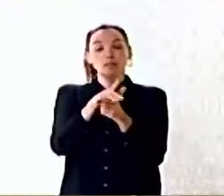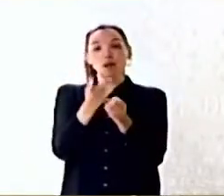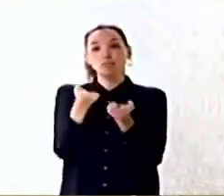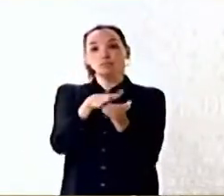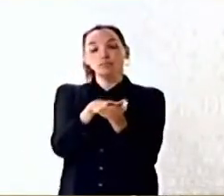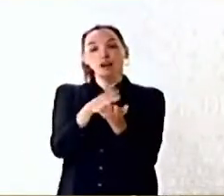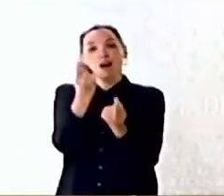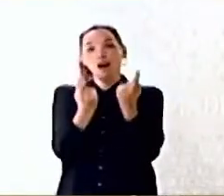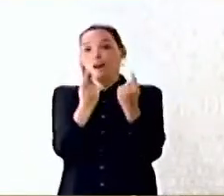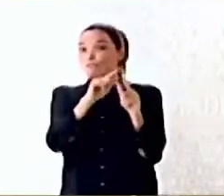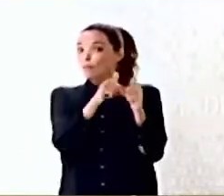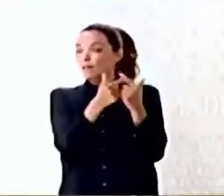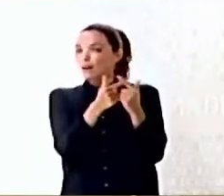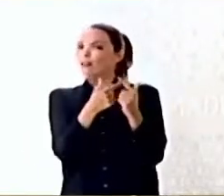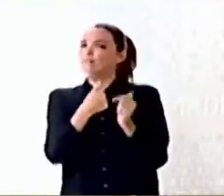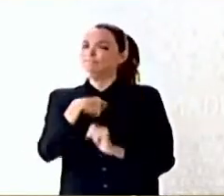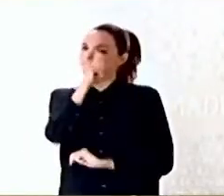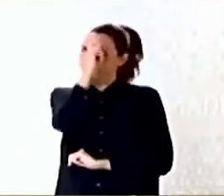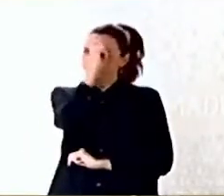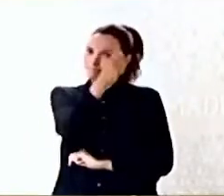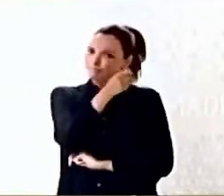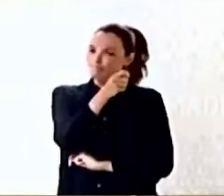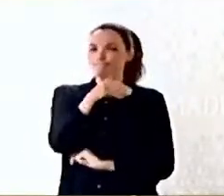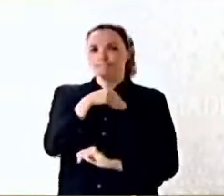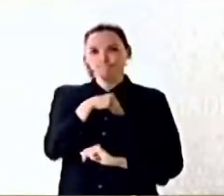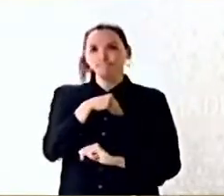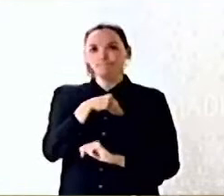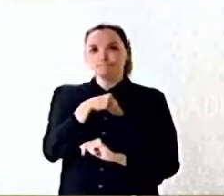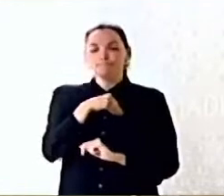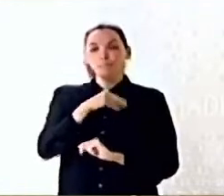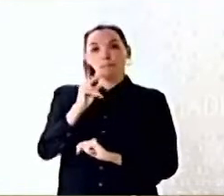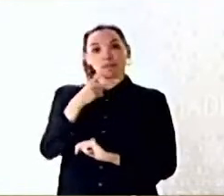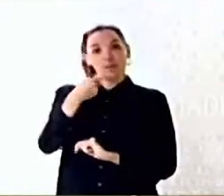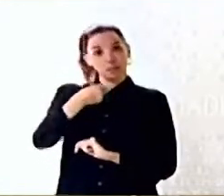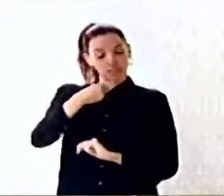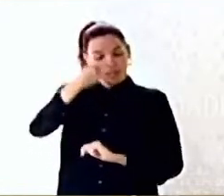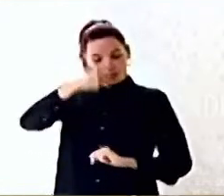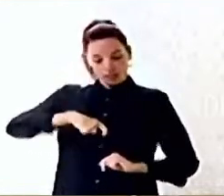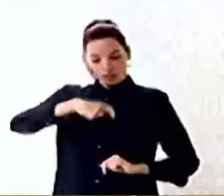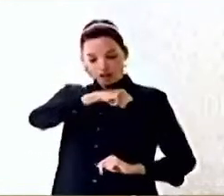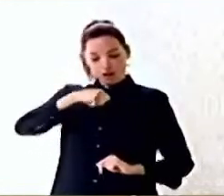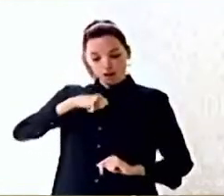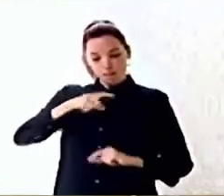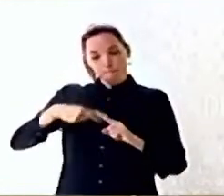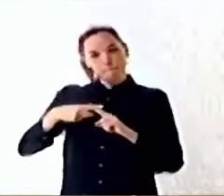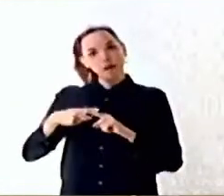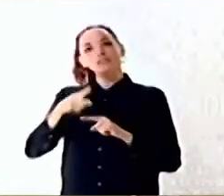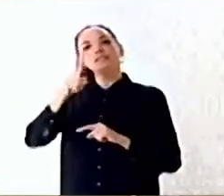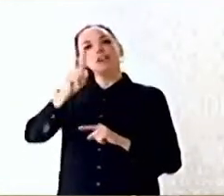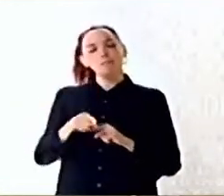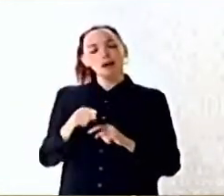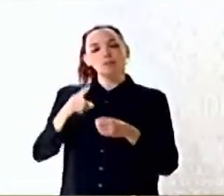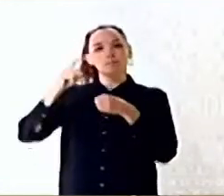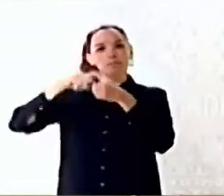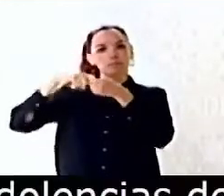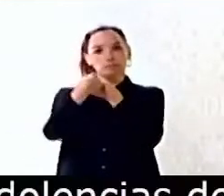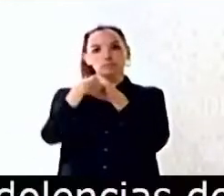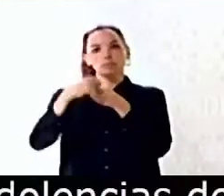las condolencias por parte de la Vicepresidencia Segunda y del resto del Ejecutivo